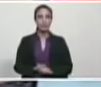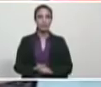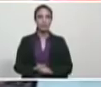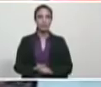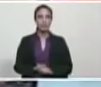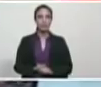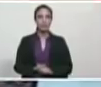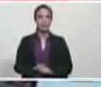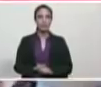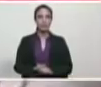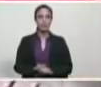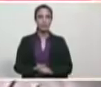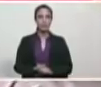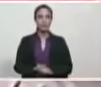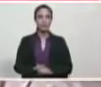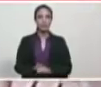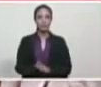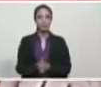¡Vamos, Nico!